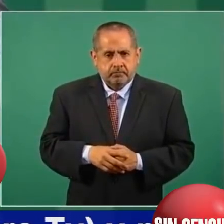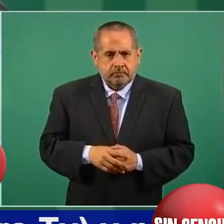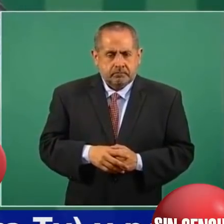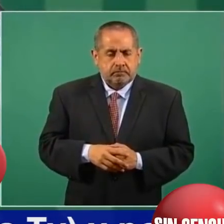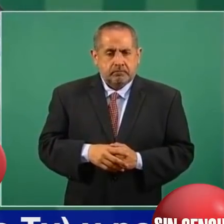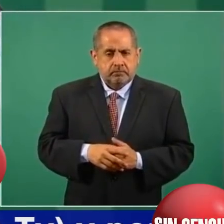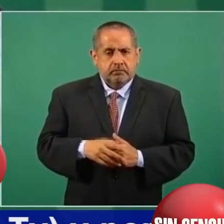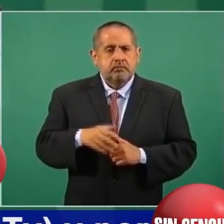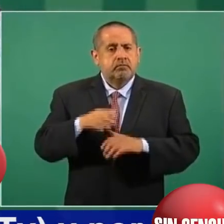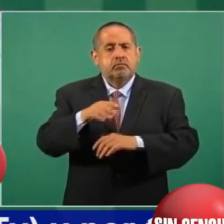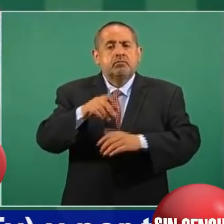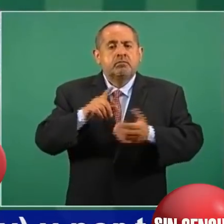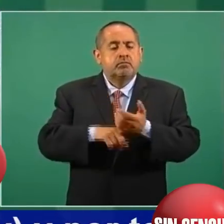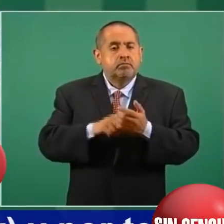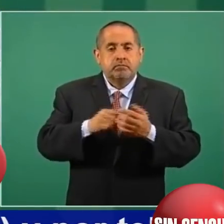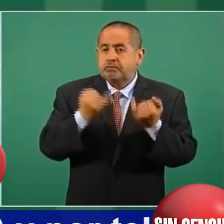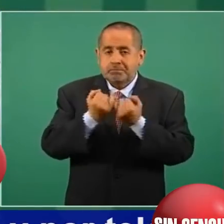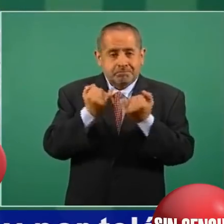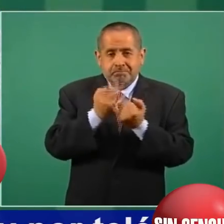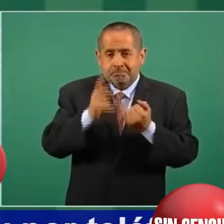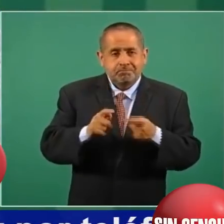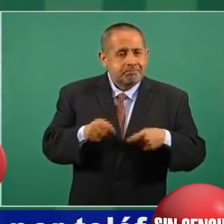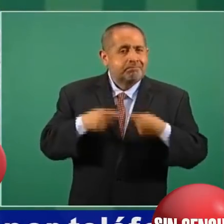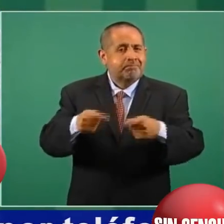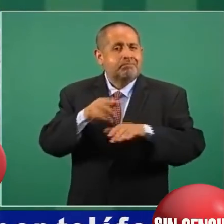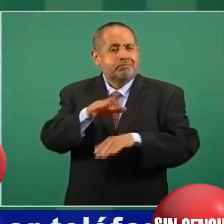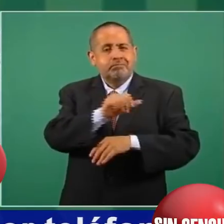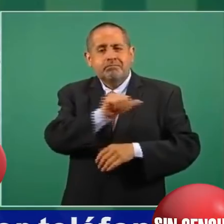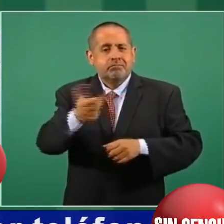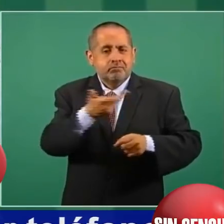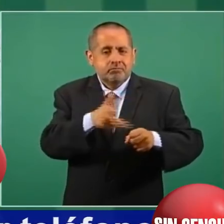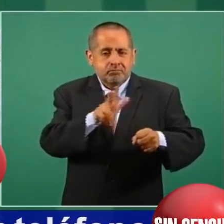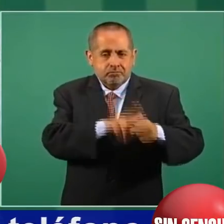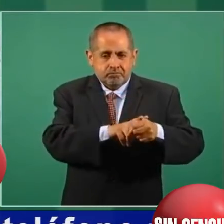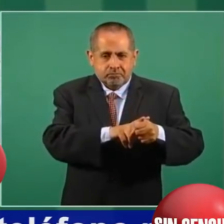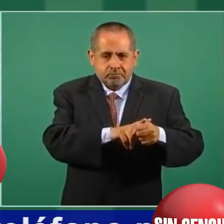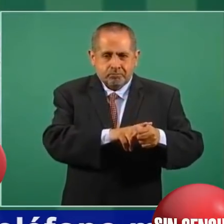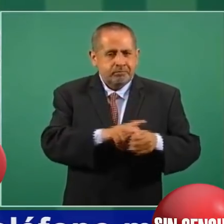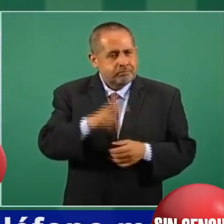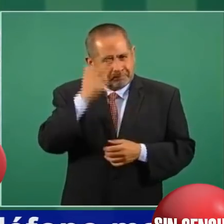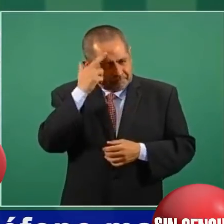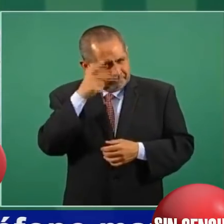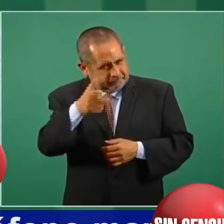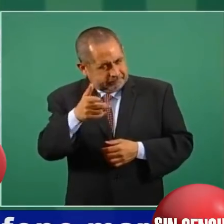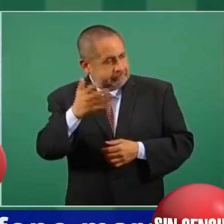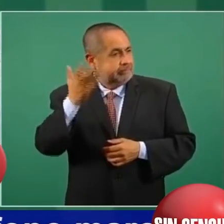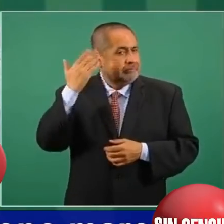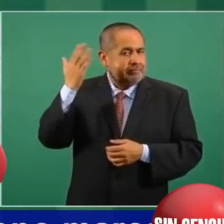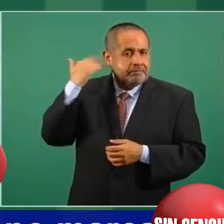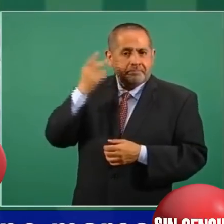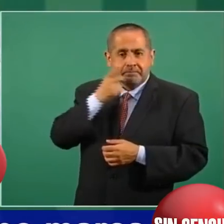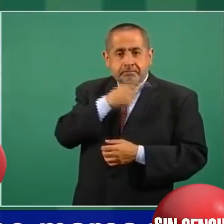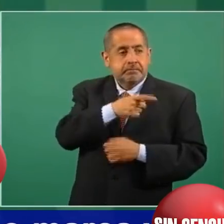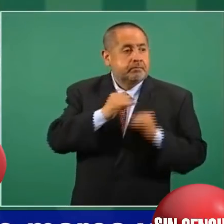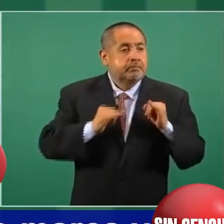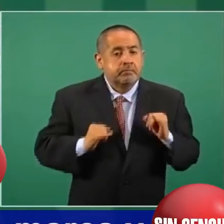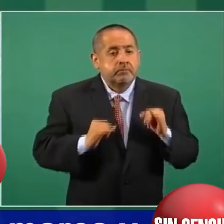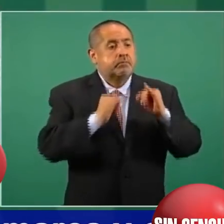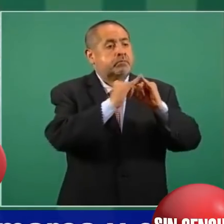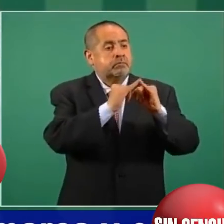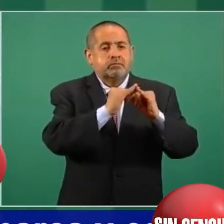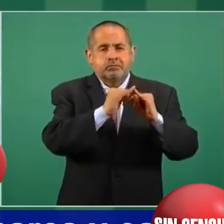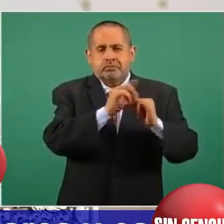en cuanto a los servicios de salud, decían que era imposible en los institutos de